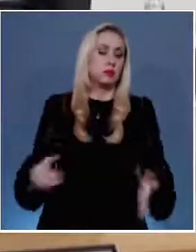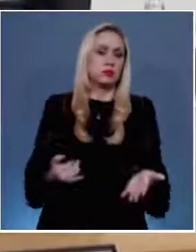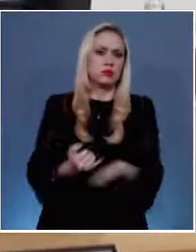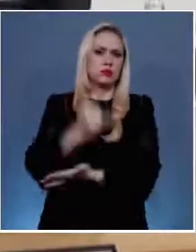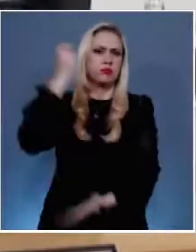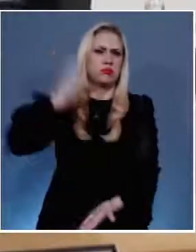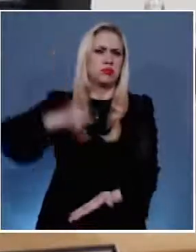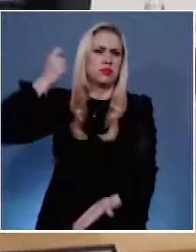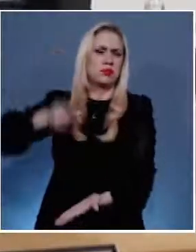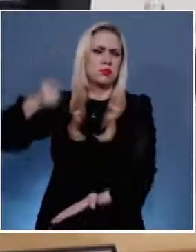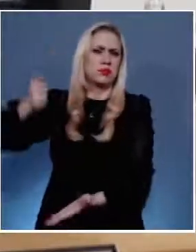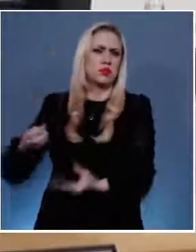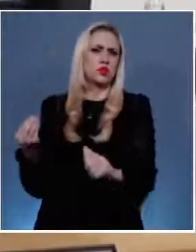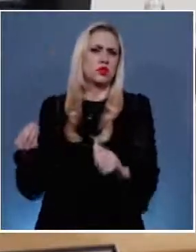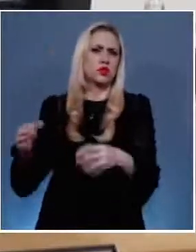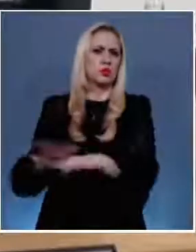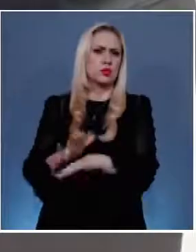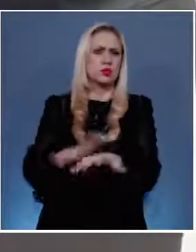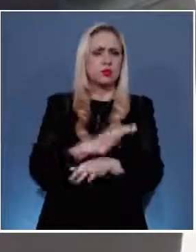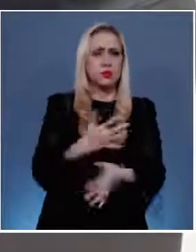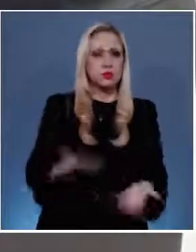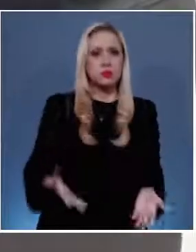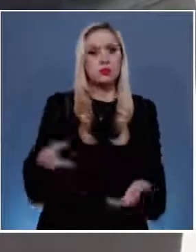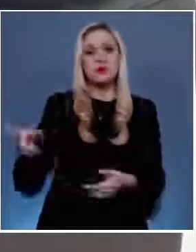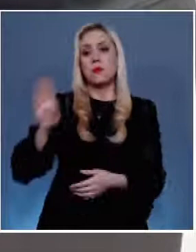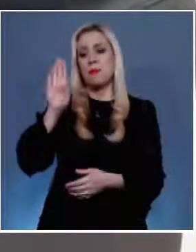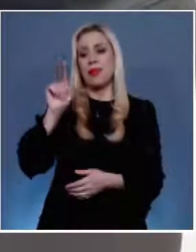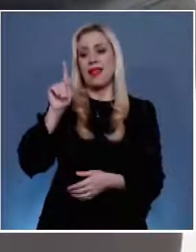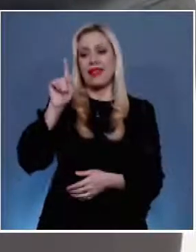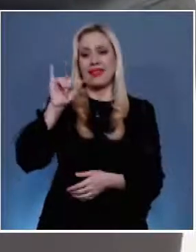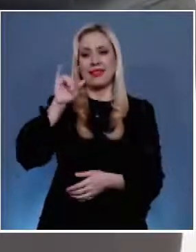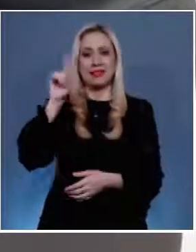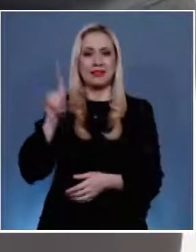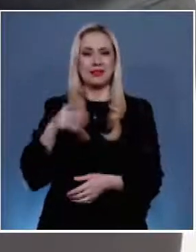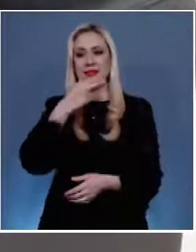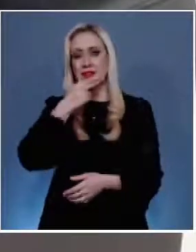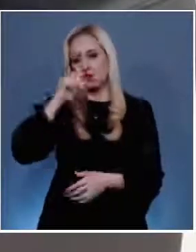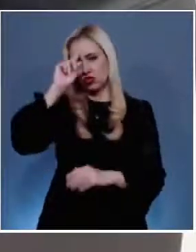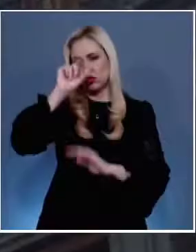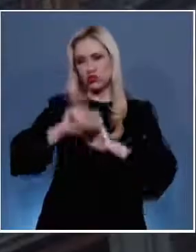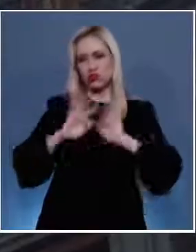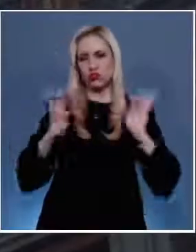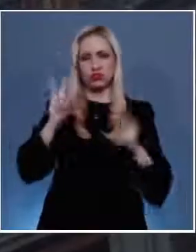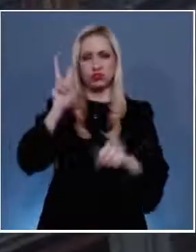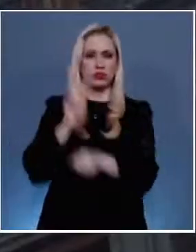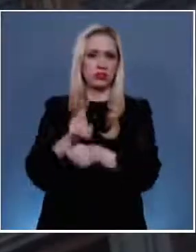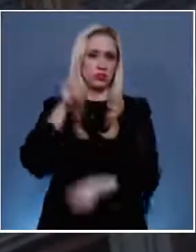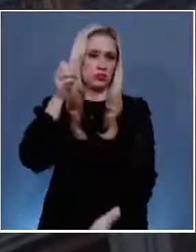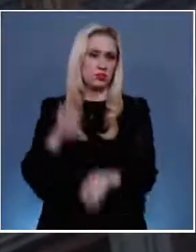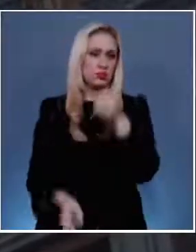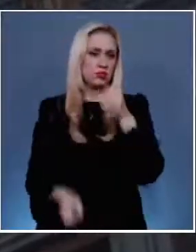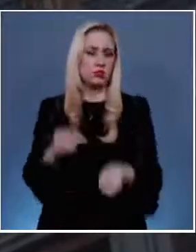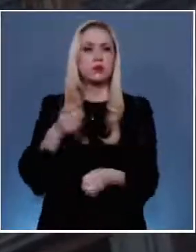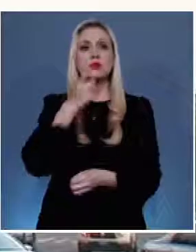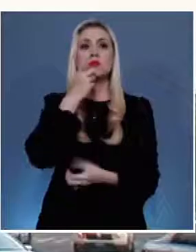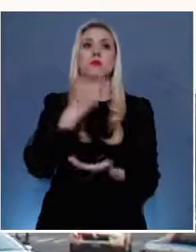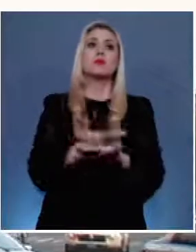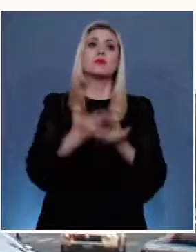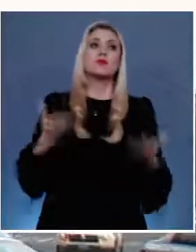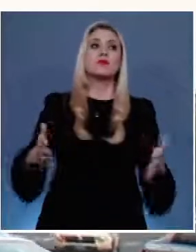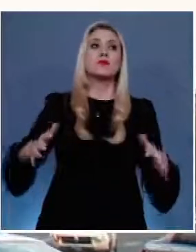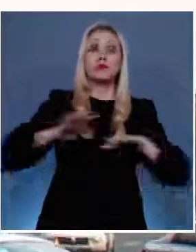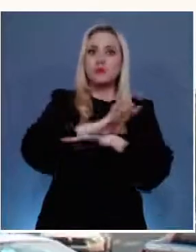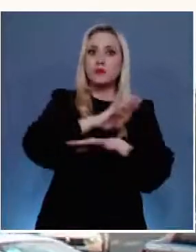Bernardo Batis, consejero de la Judicatura Federal, aseguró que la imitación del Poder Judicial respecto de formas administrativas del